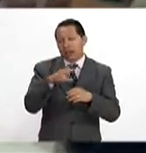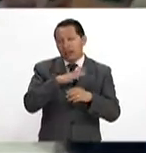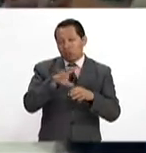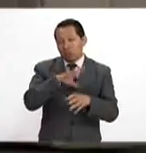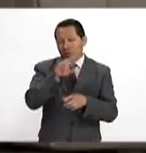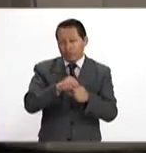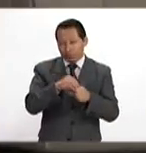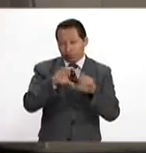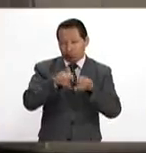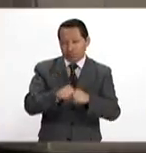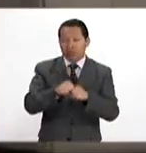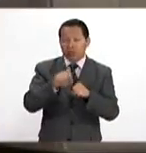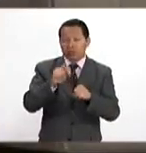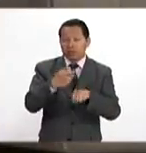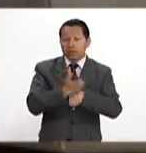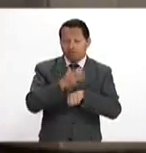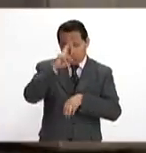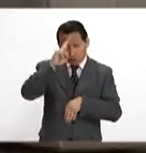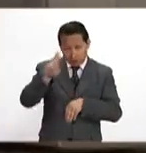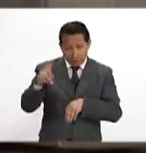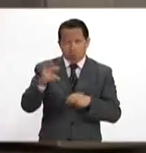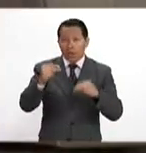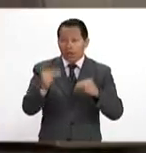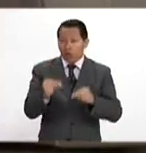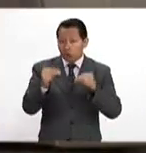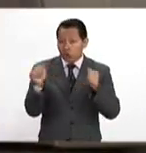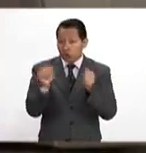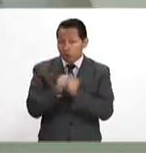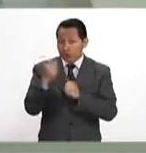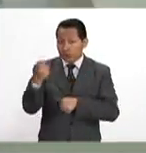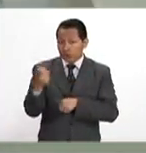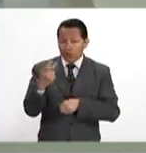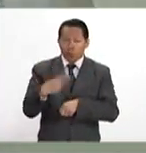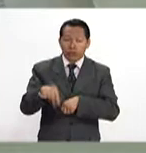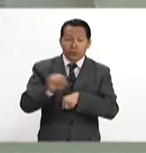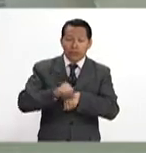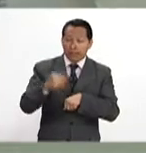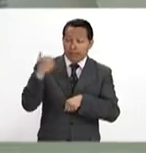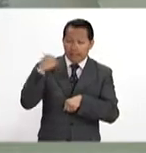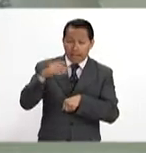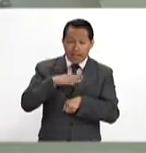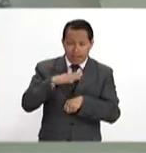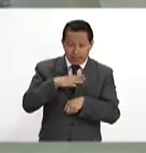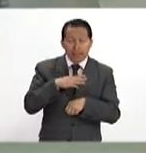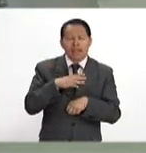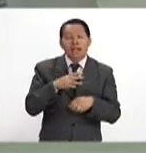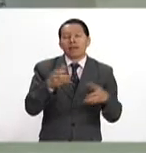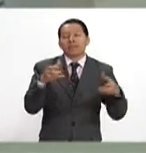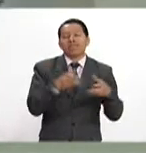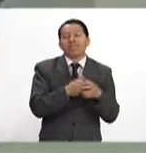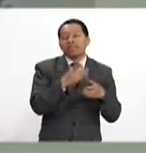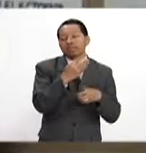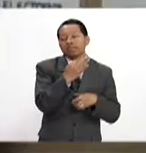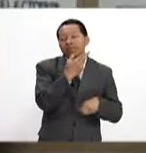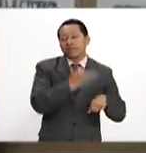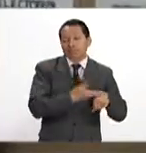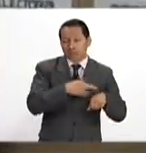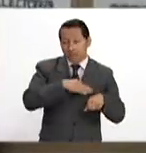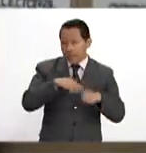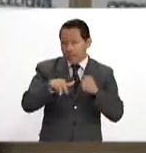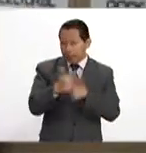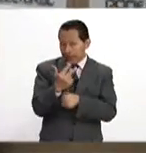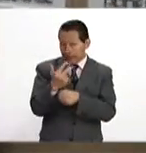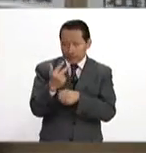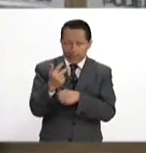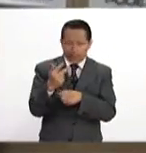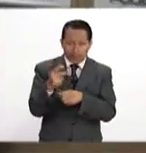los estadounidenses tienen prohibido hacer negocios con ellos. Hace 2 semanas el Departamento del Tesoro sancionó a 13 funcionarios